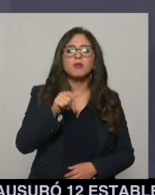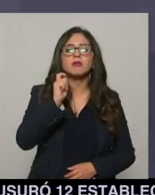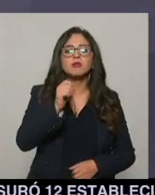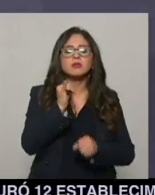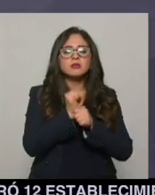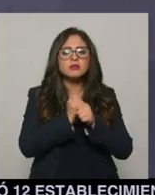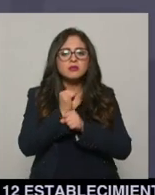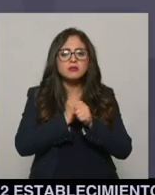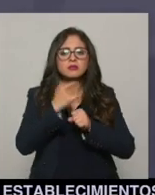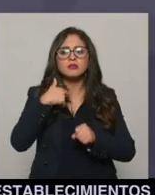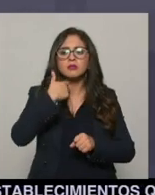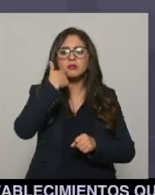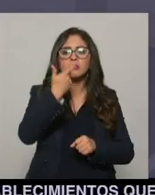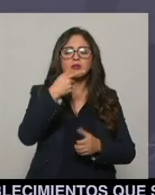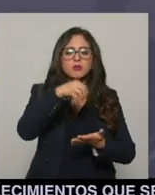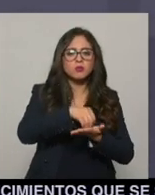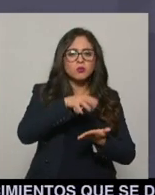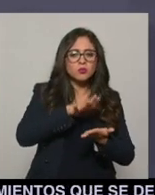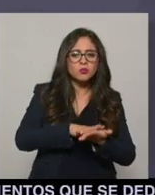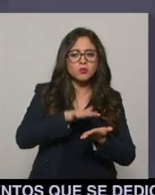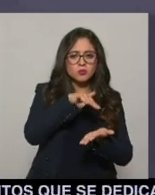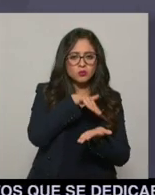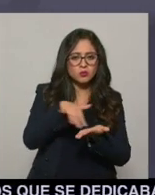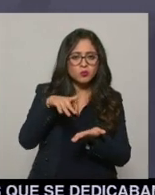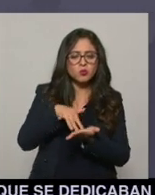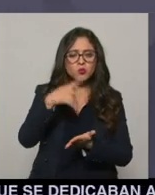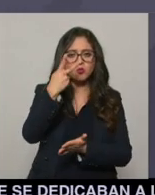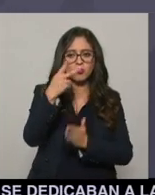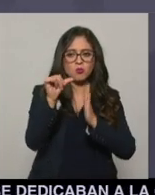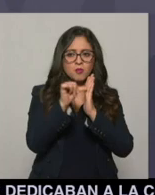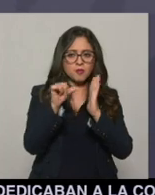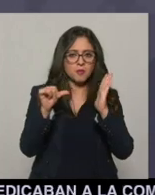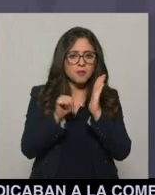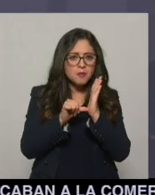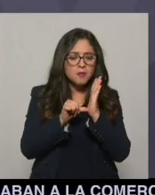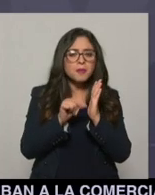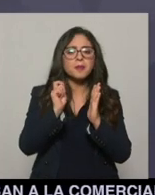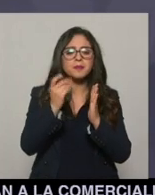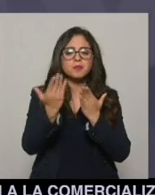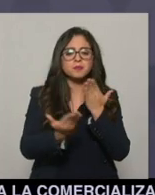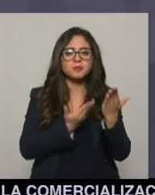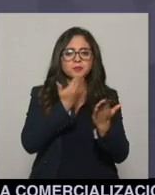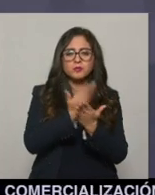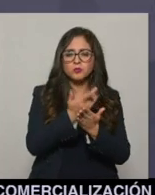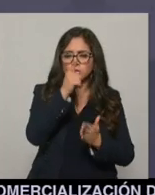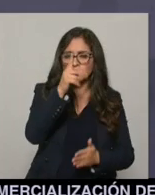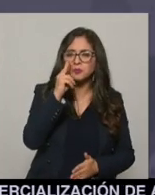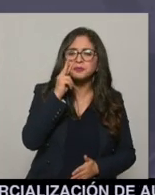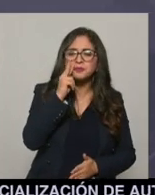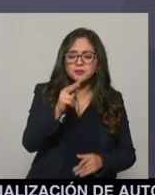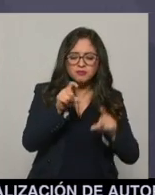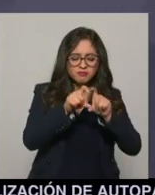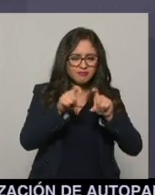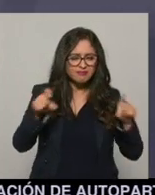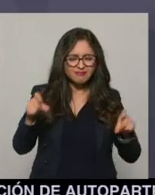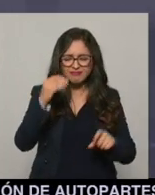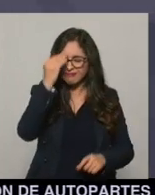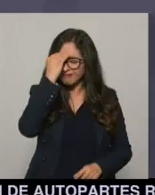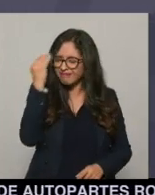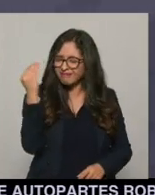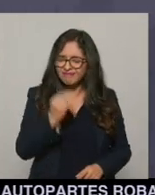investigación, quisiera yo nada más darle lectura a 2 artículos de esta propuesta para que veas lo aberrante que resulta